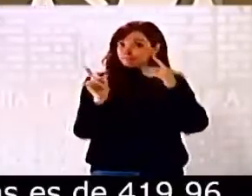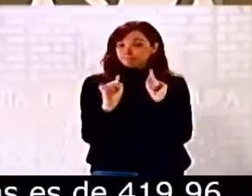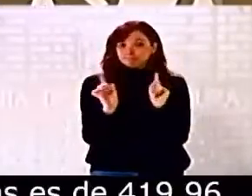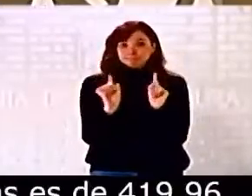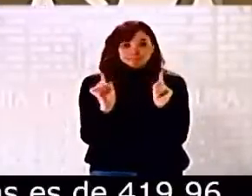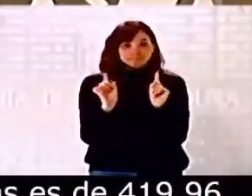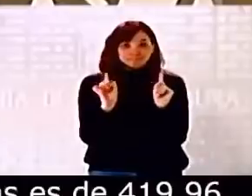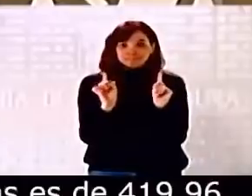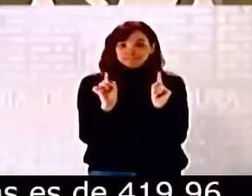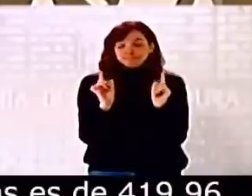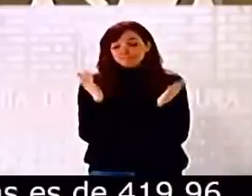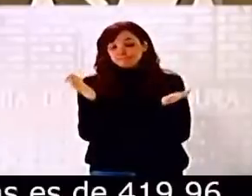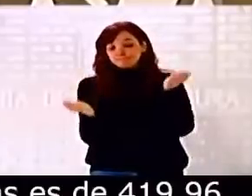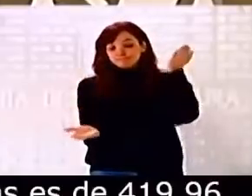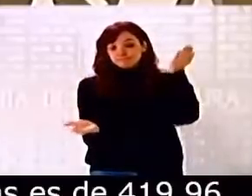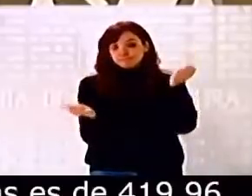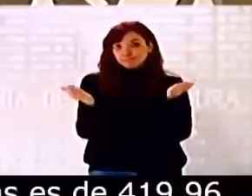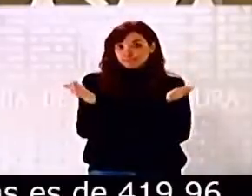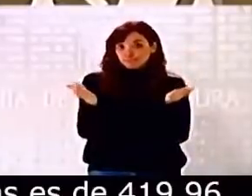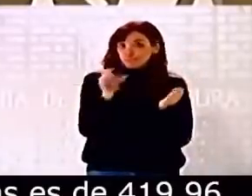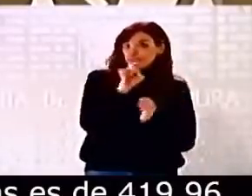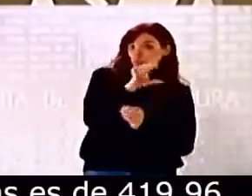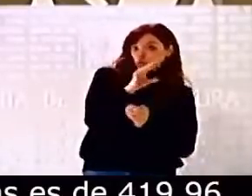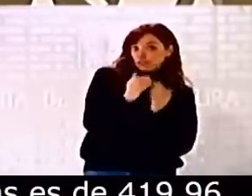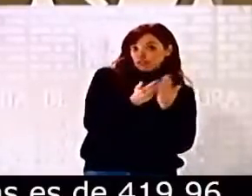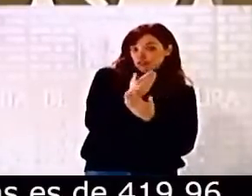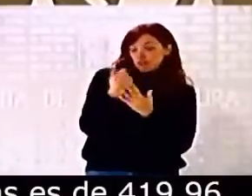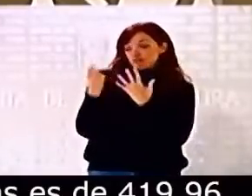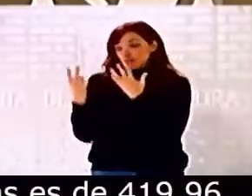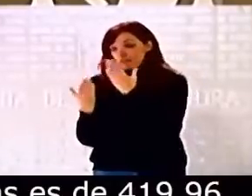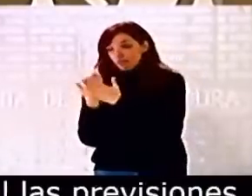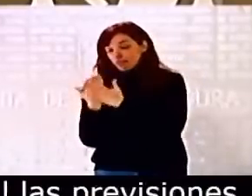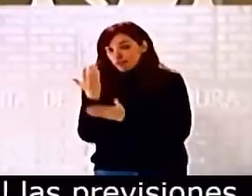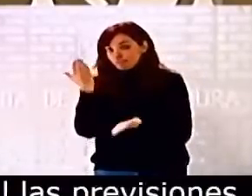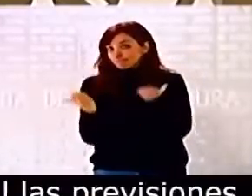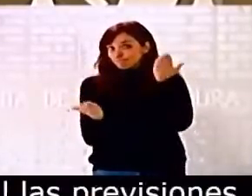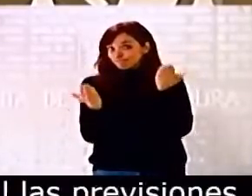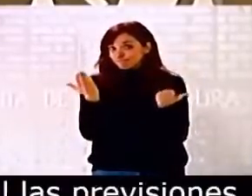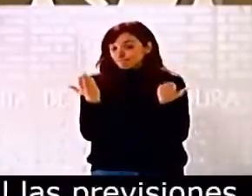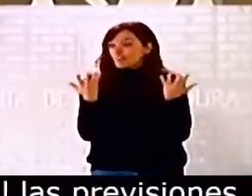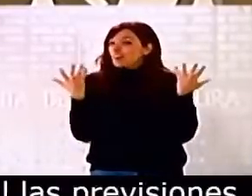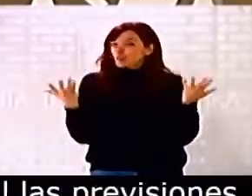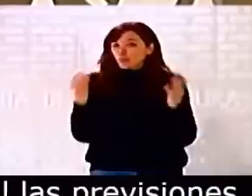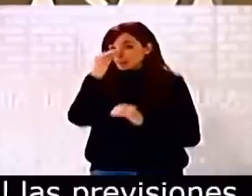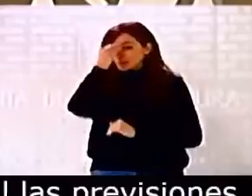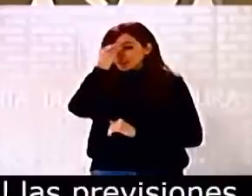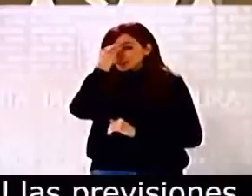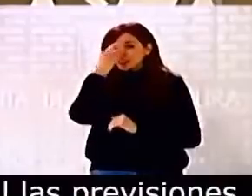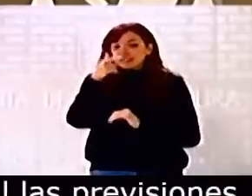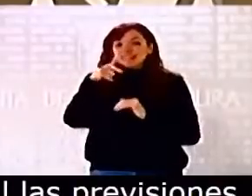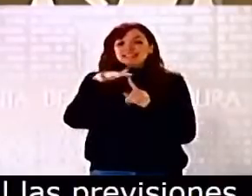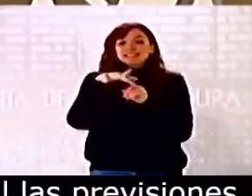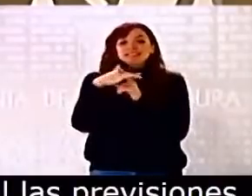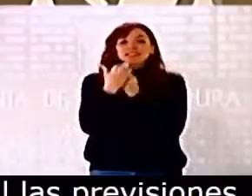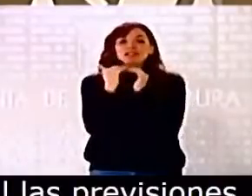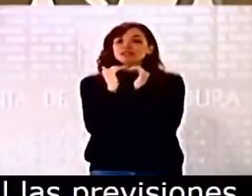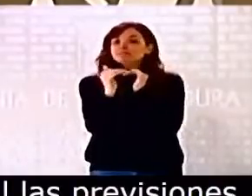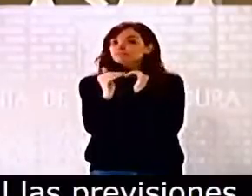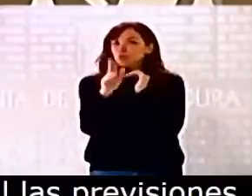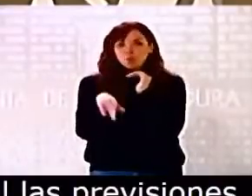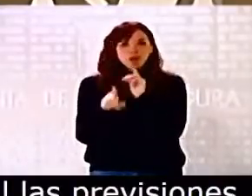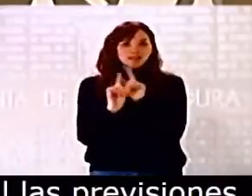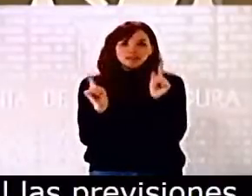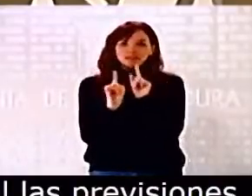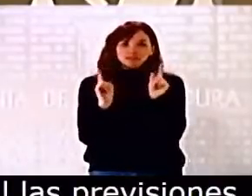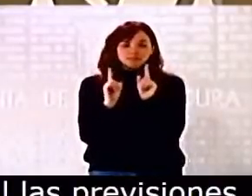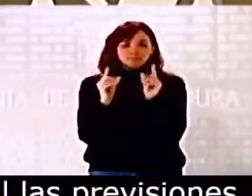con lo cual las previsiones, de momento no podemos decirle que sea ni siquiera una estabilización de la curva, sino que